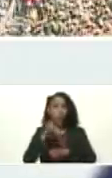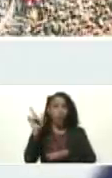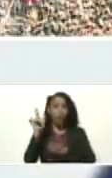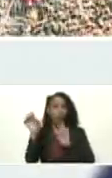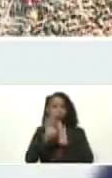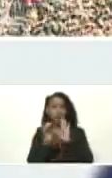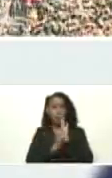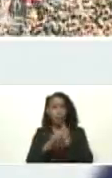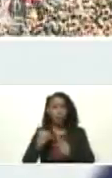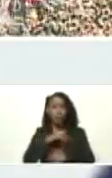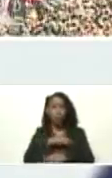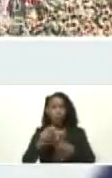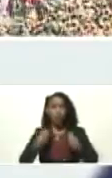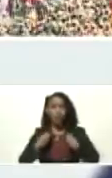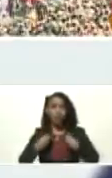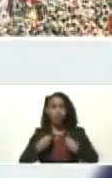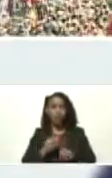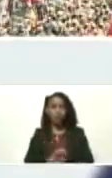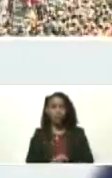que hemos vivido.